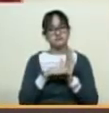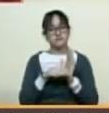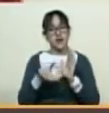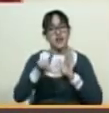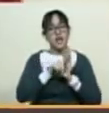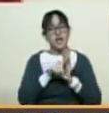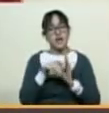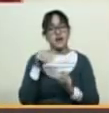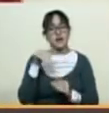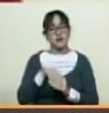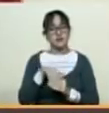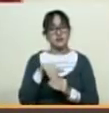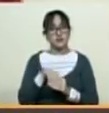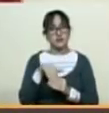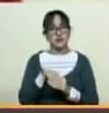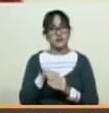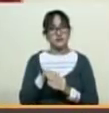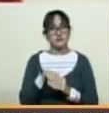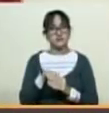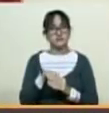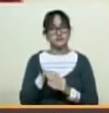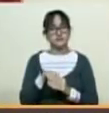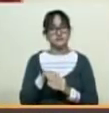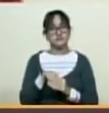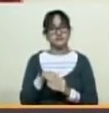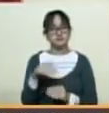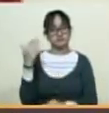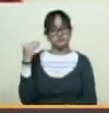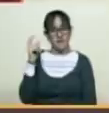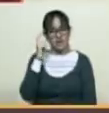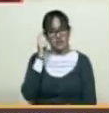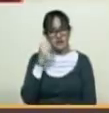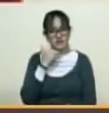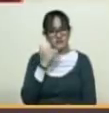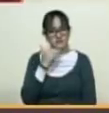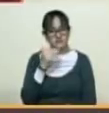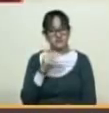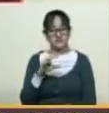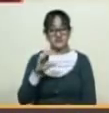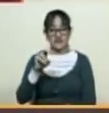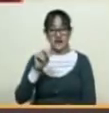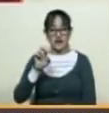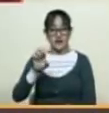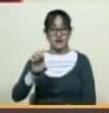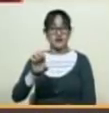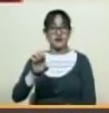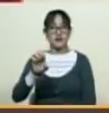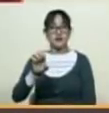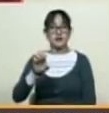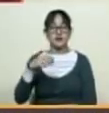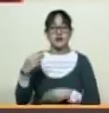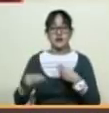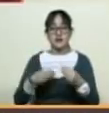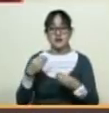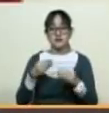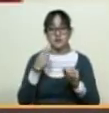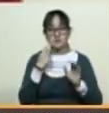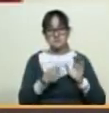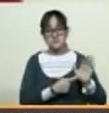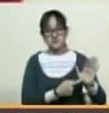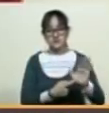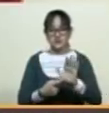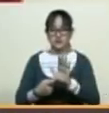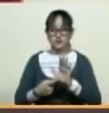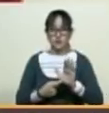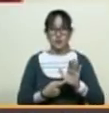electorales. En días pasados, como ustedes lo recuerdan, el Consejo Nacional Electoral hizo una presentación de